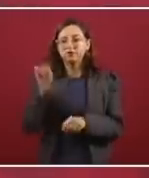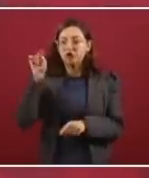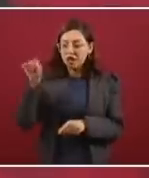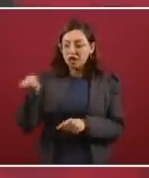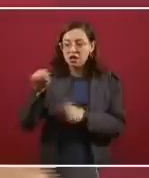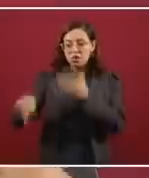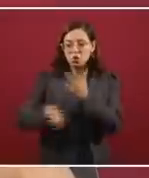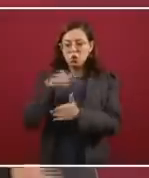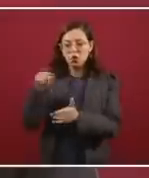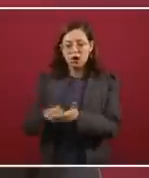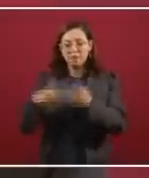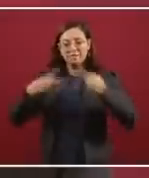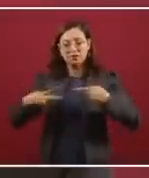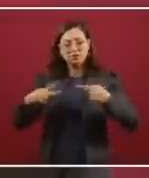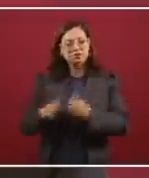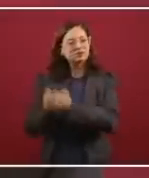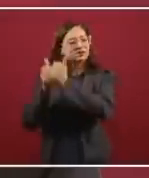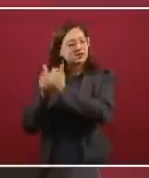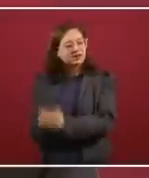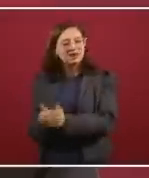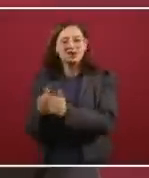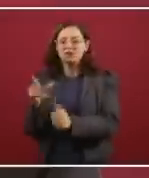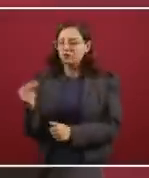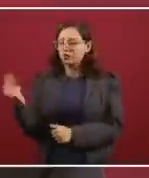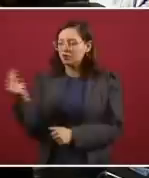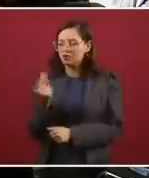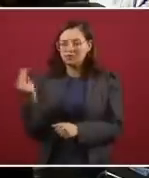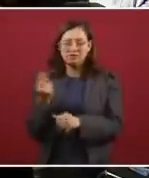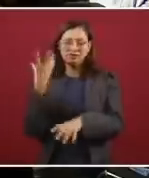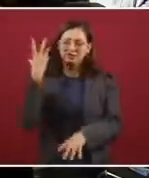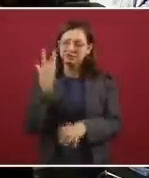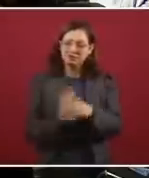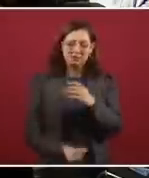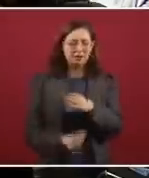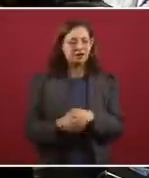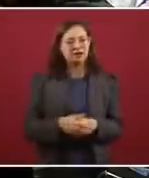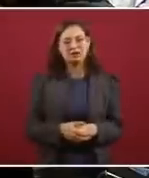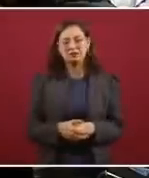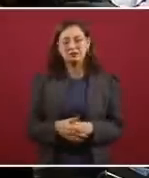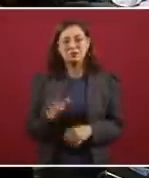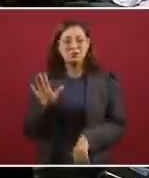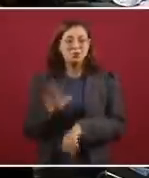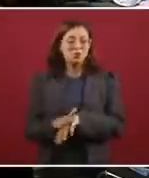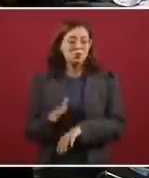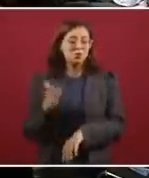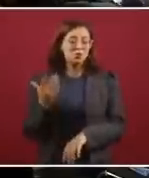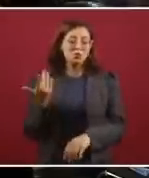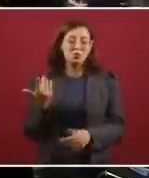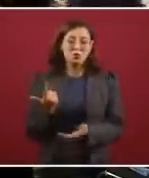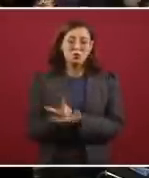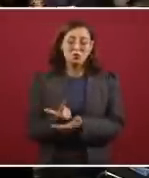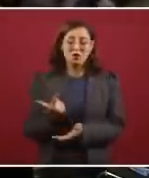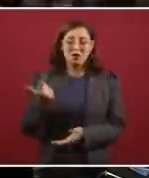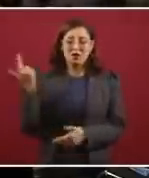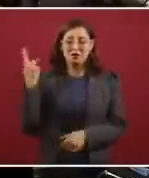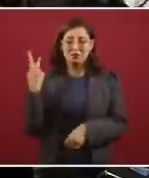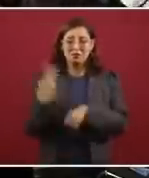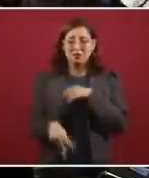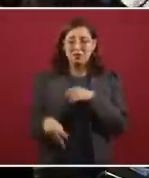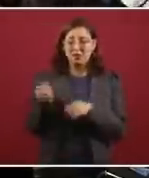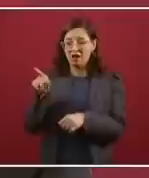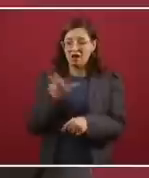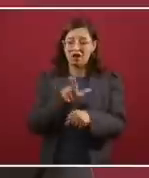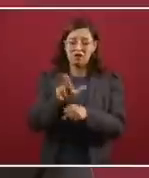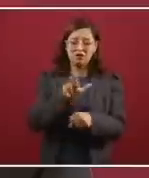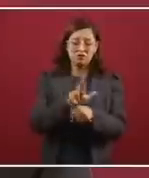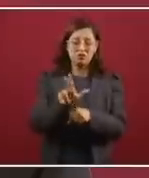que la gente no tenga que correr esos riesgos. Están corriendo riesgos muy altos porque tienen situaciones muy difíciles en Honduras,